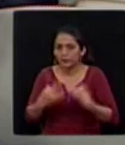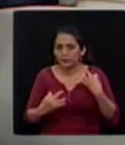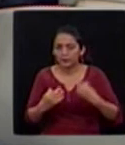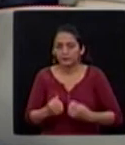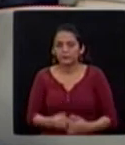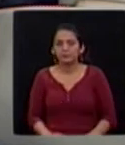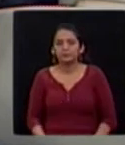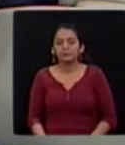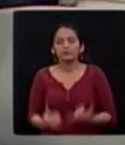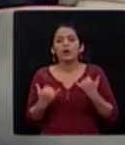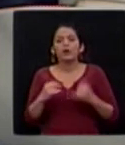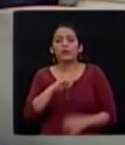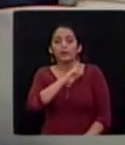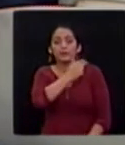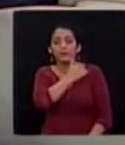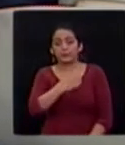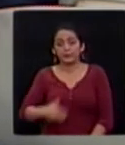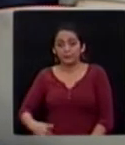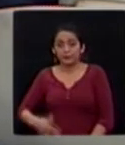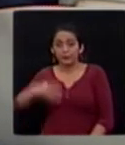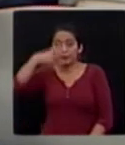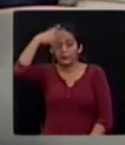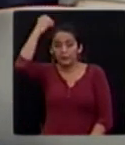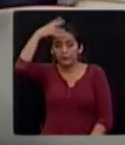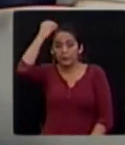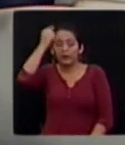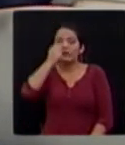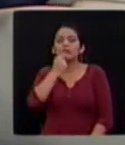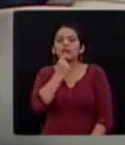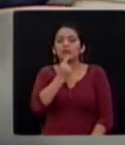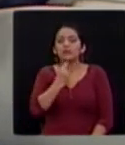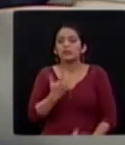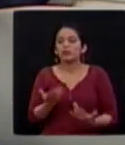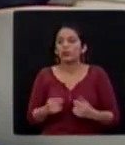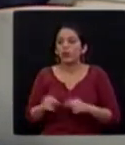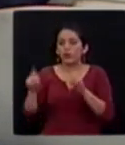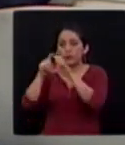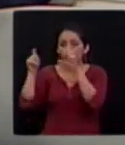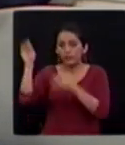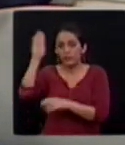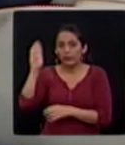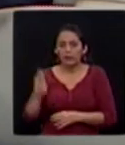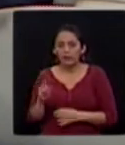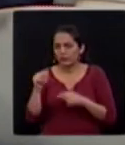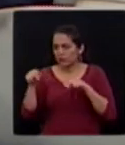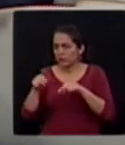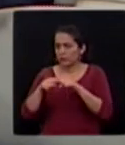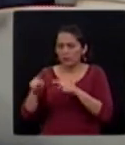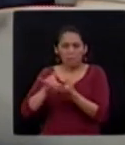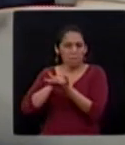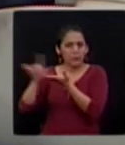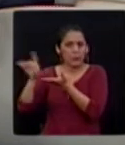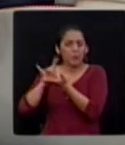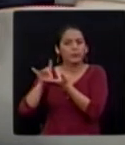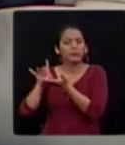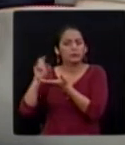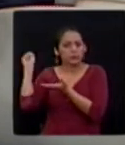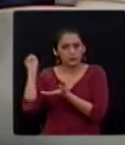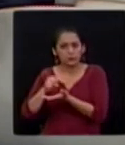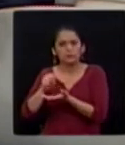a expulsar a la empresa Odebrecht. Se repite el discurso, en determinado momento se le expulsó a la